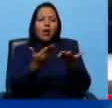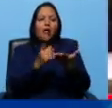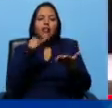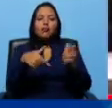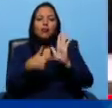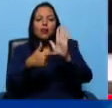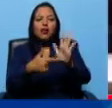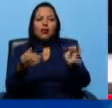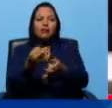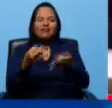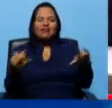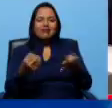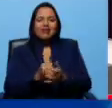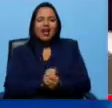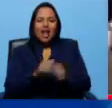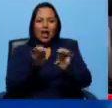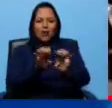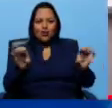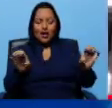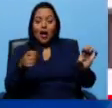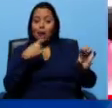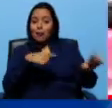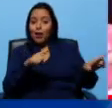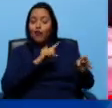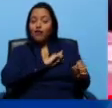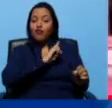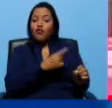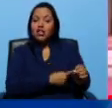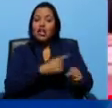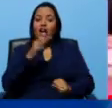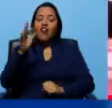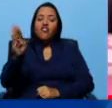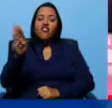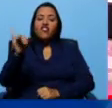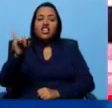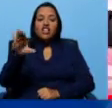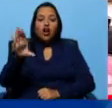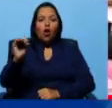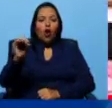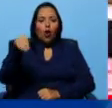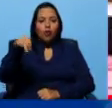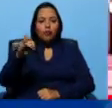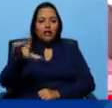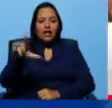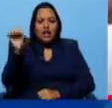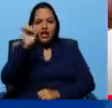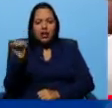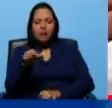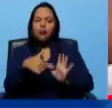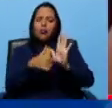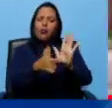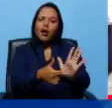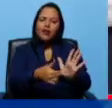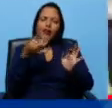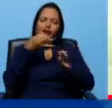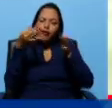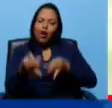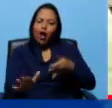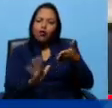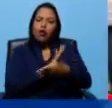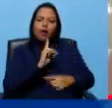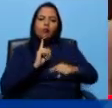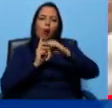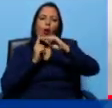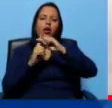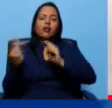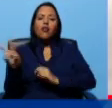indicadores de calidad educativa. Pero esa fuerza de los bricomiles representa esa expresión genuina de lo afirmativo